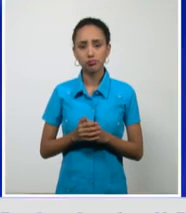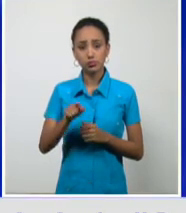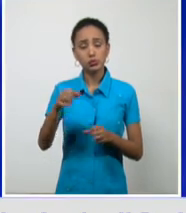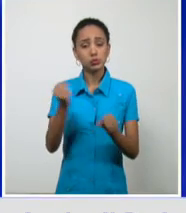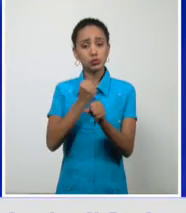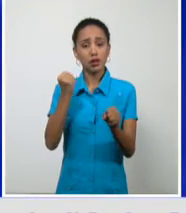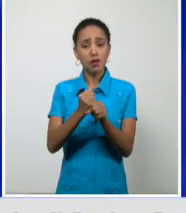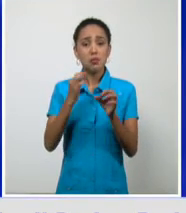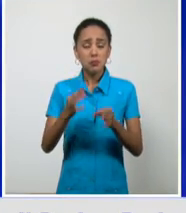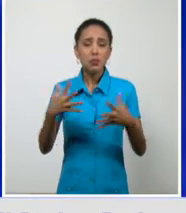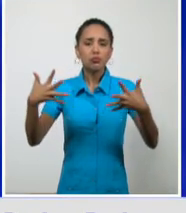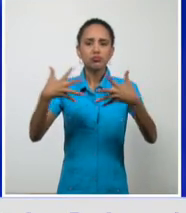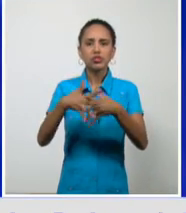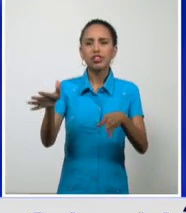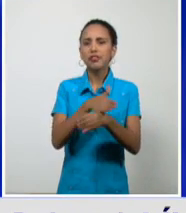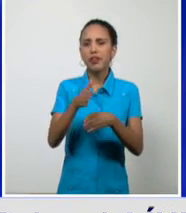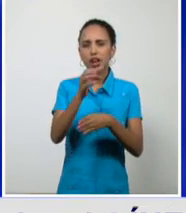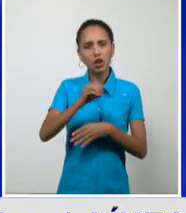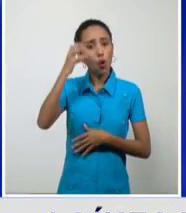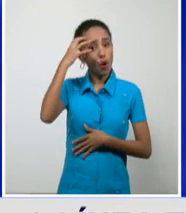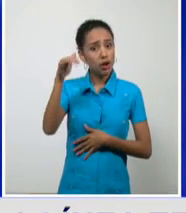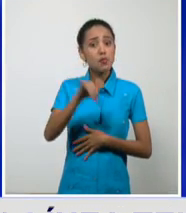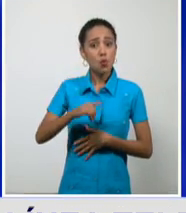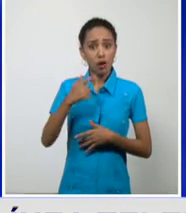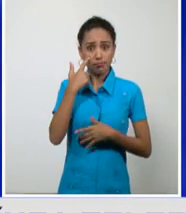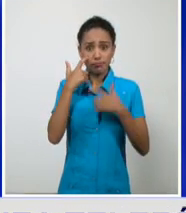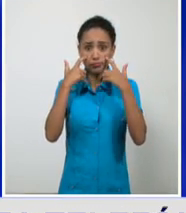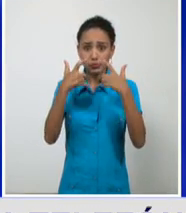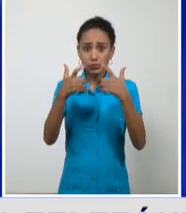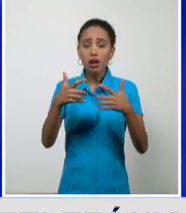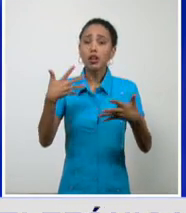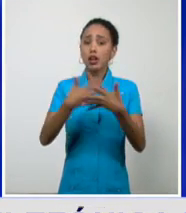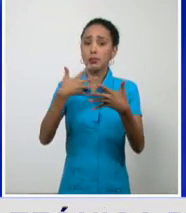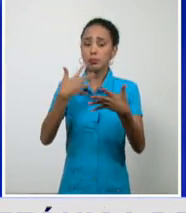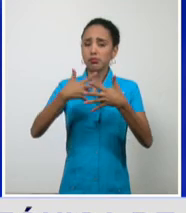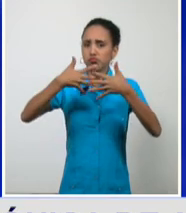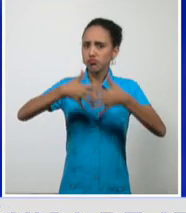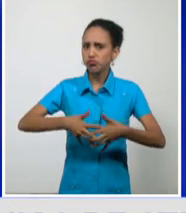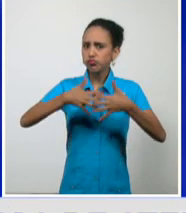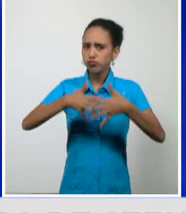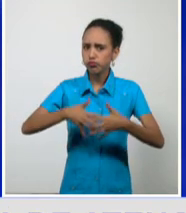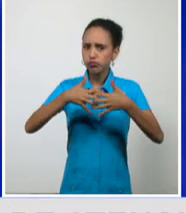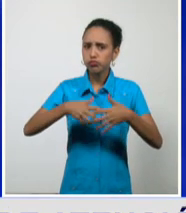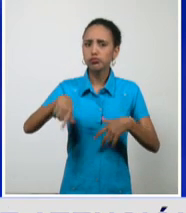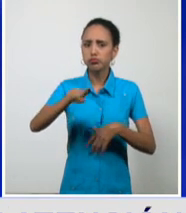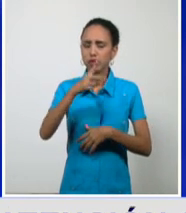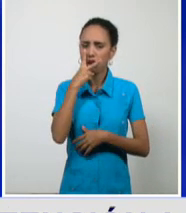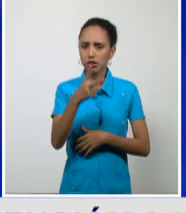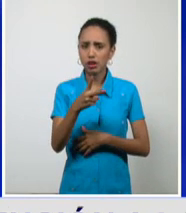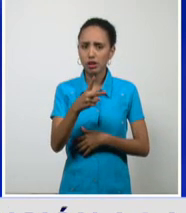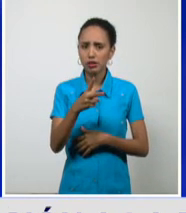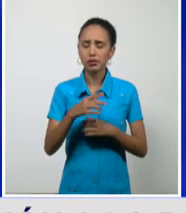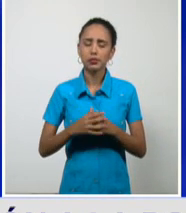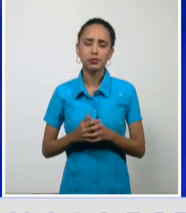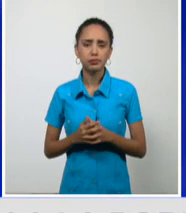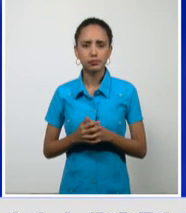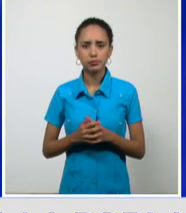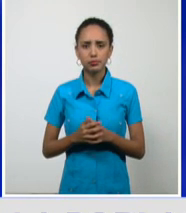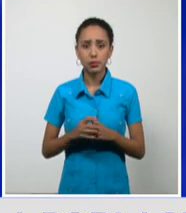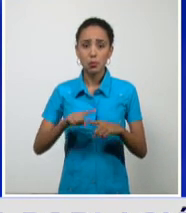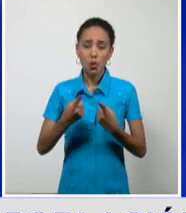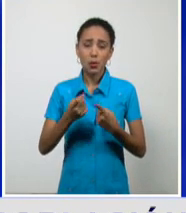con diferentes instituciones, organismos, incluso empresas, fábricas que son, digamos, proclives al derrame de